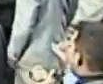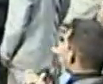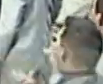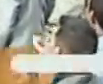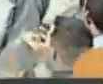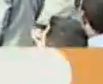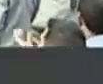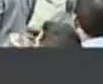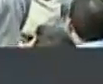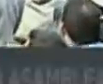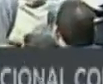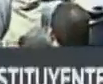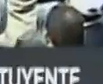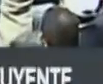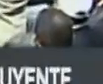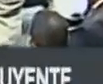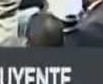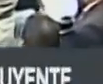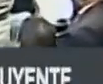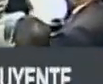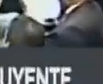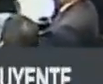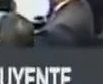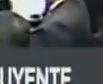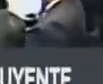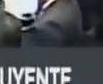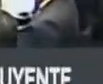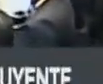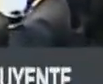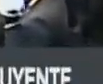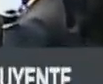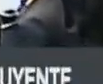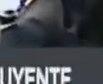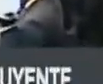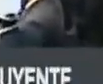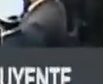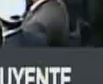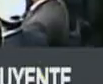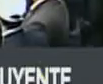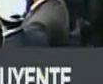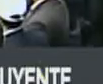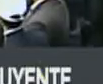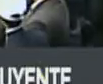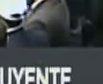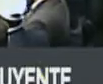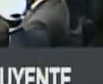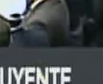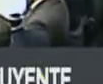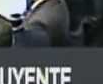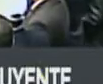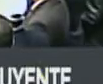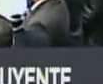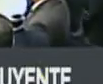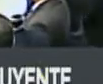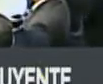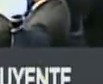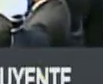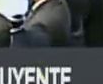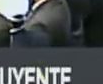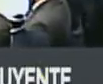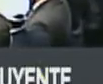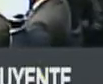nuevos gobernadores de nuestro país. Vemos allí a los representantes del Gran Pueblo Patriótico en 18 entidades, conjuntamente con